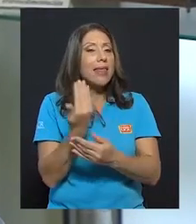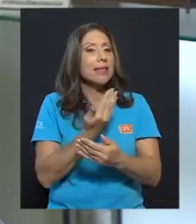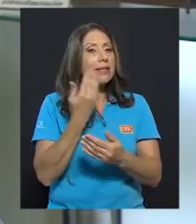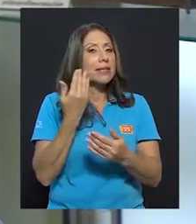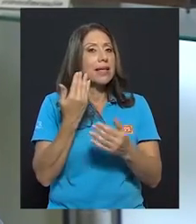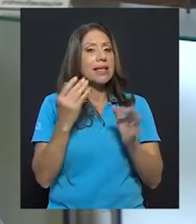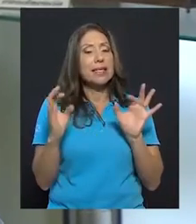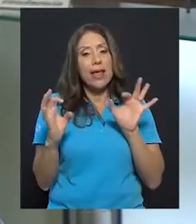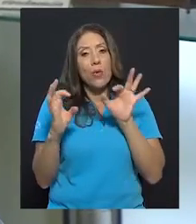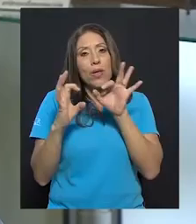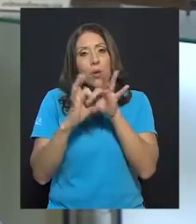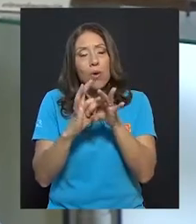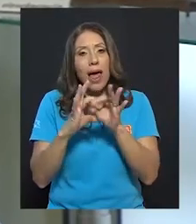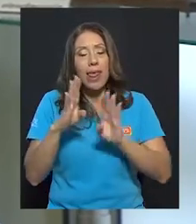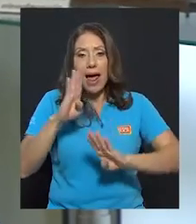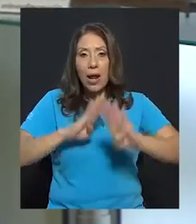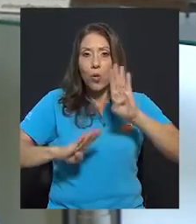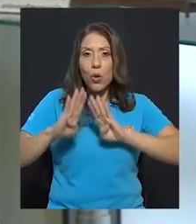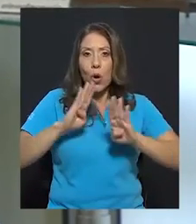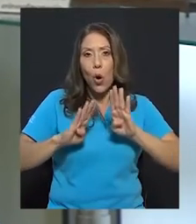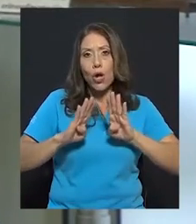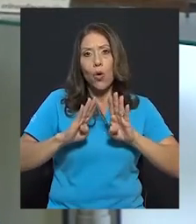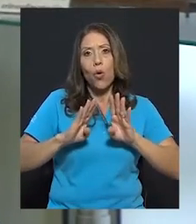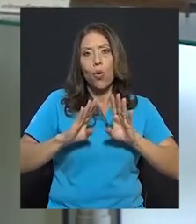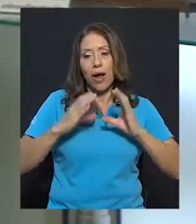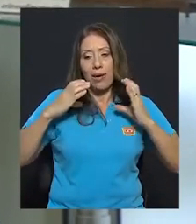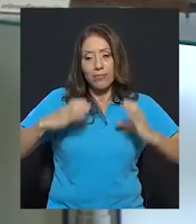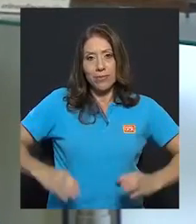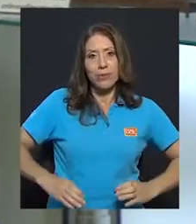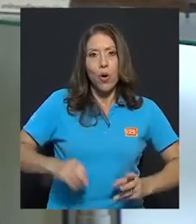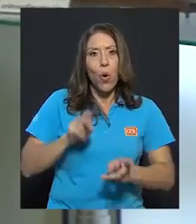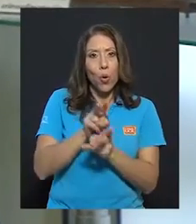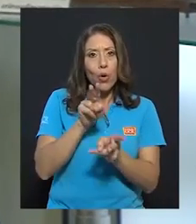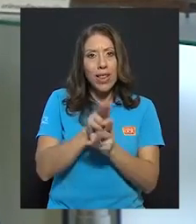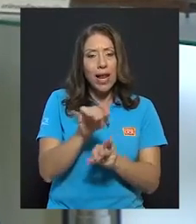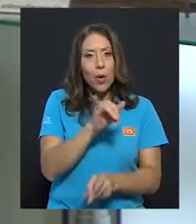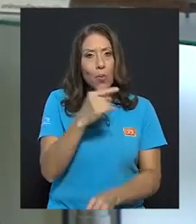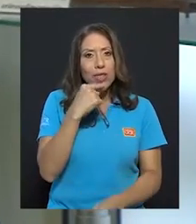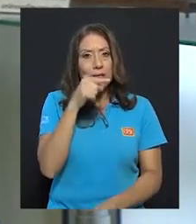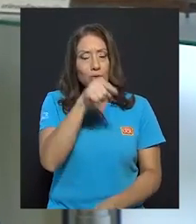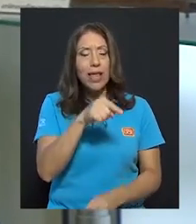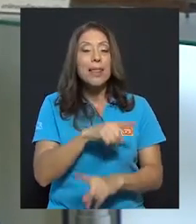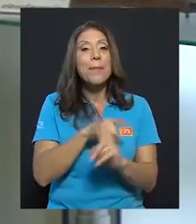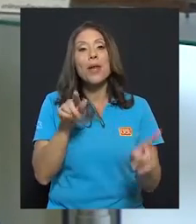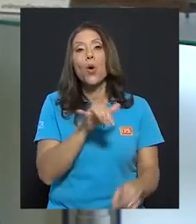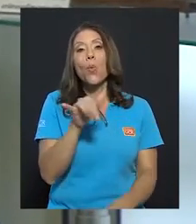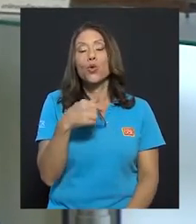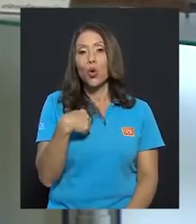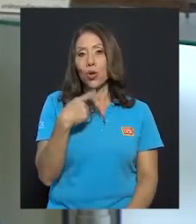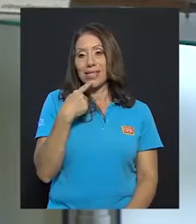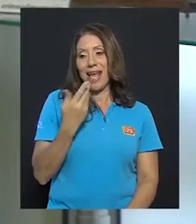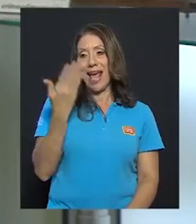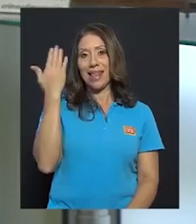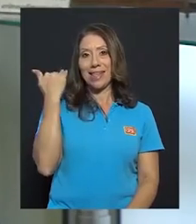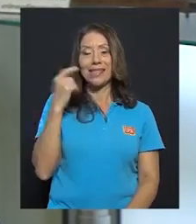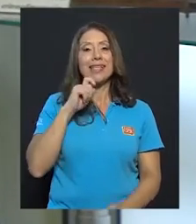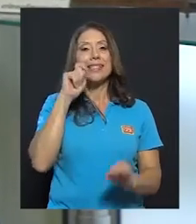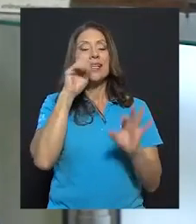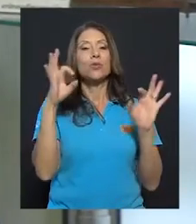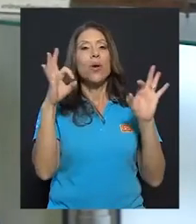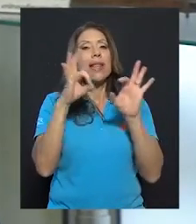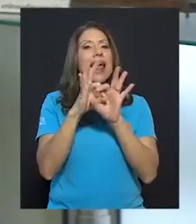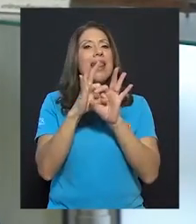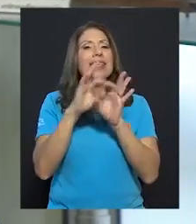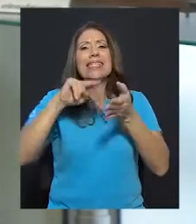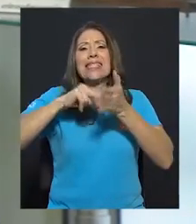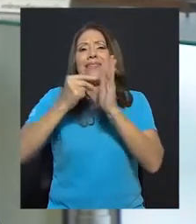vinculada meramente a lo biológico o coital, como usted bien lo señala. Pero tal como yo lo decía ahora, la sexualidad implica